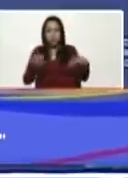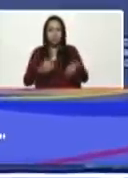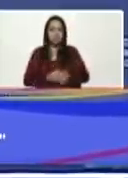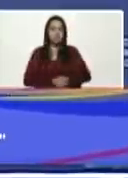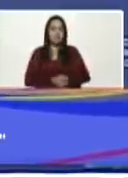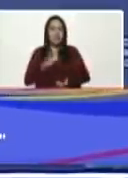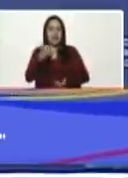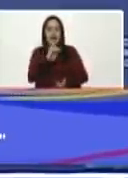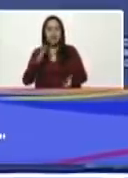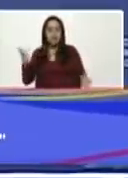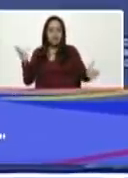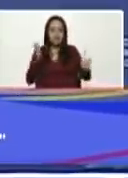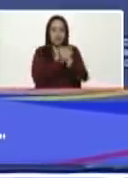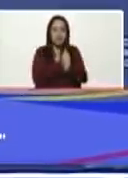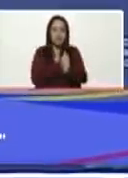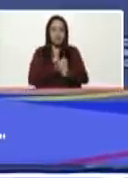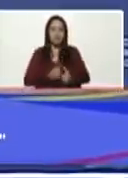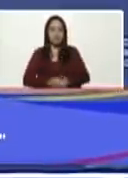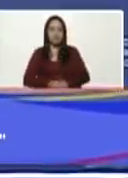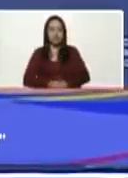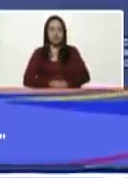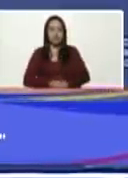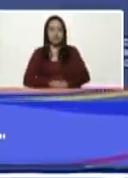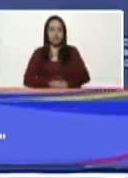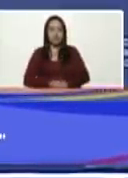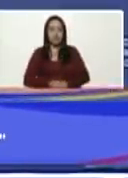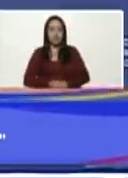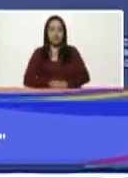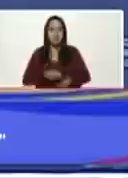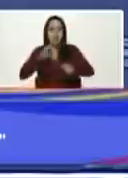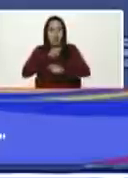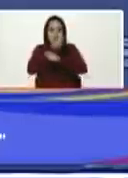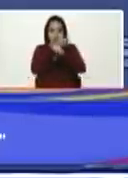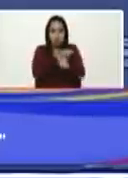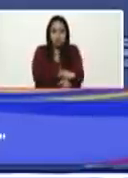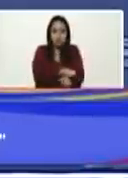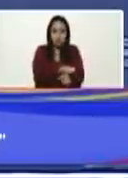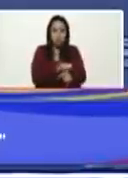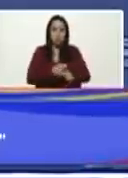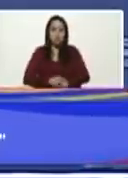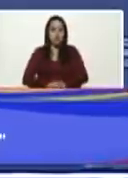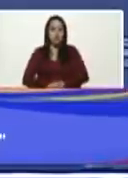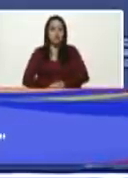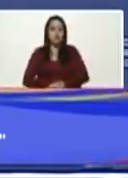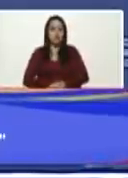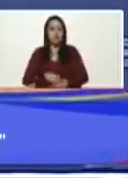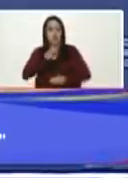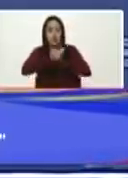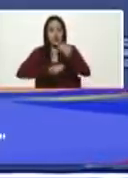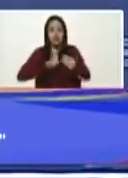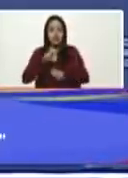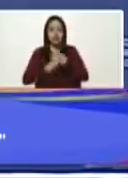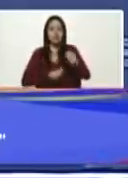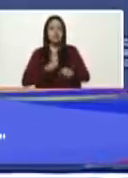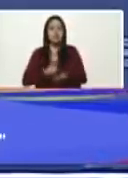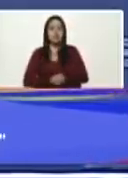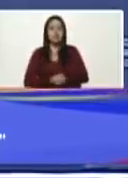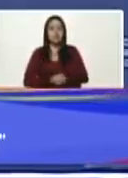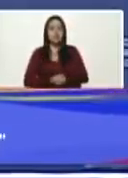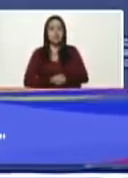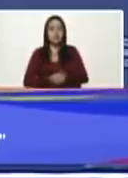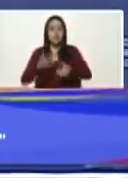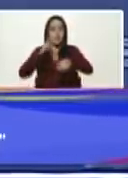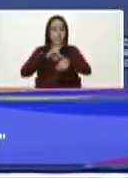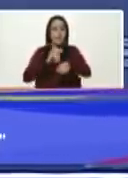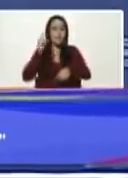han obtenido el pase correspondiente para graduarse de médicos